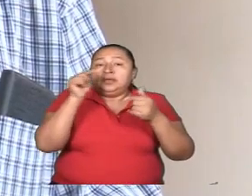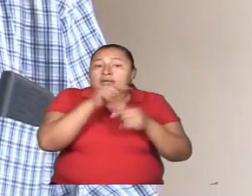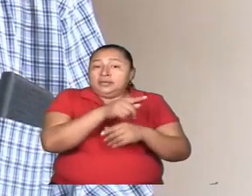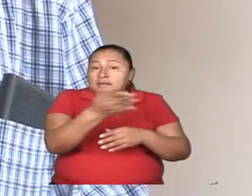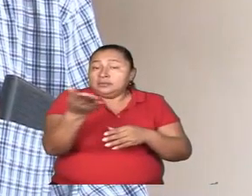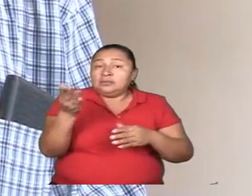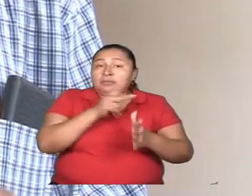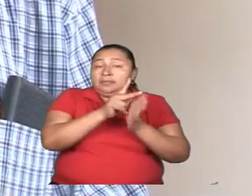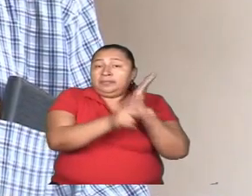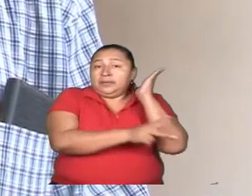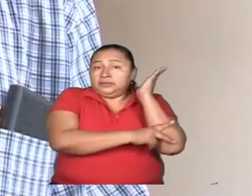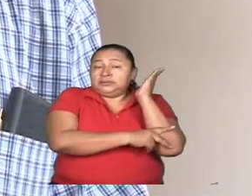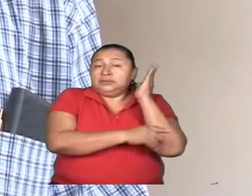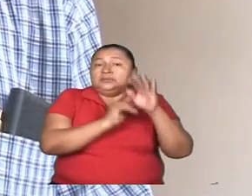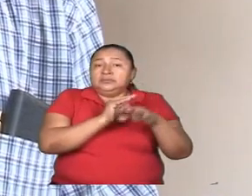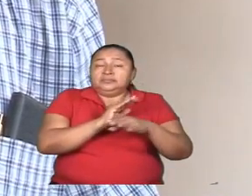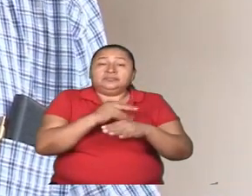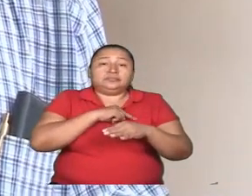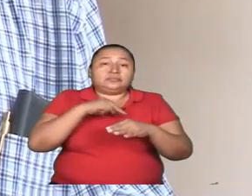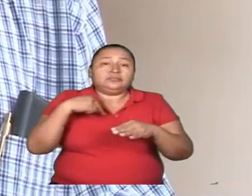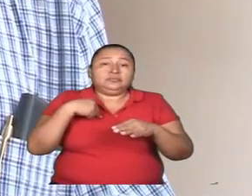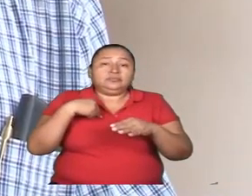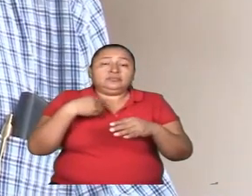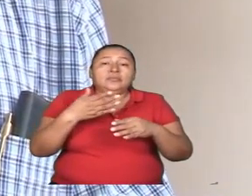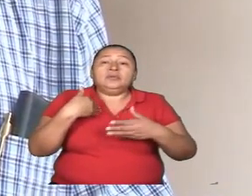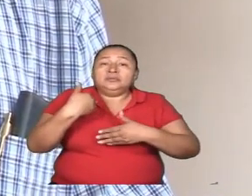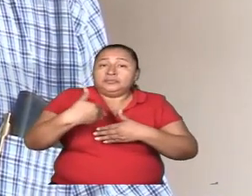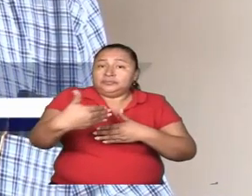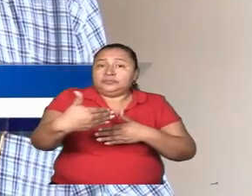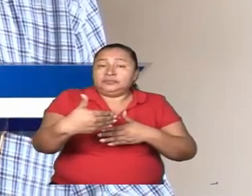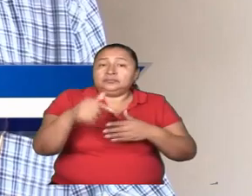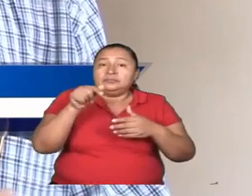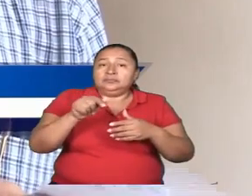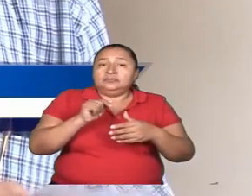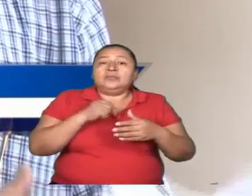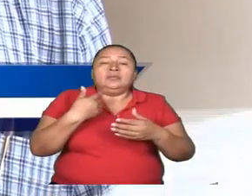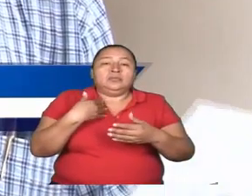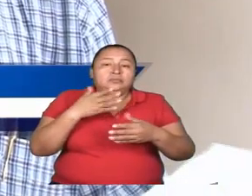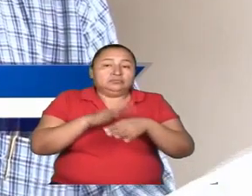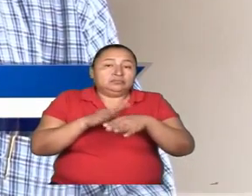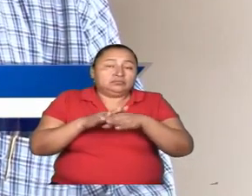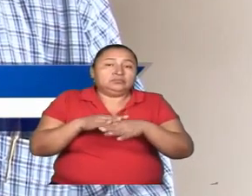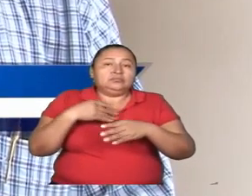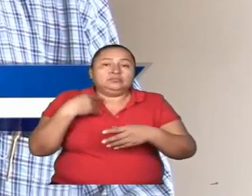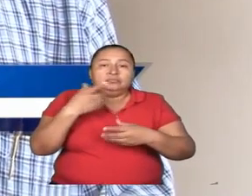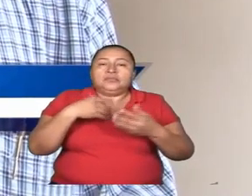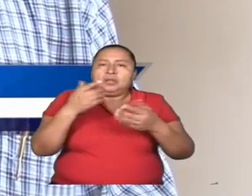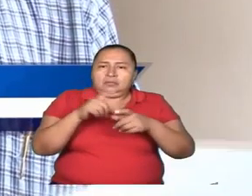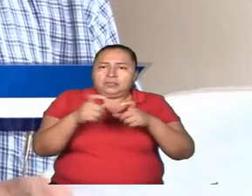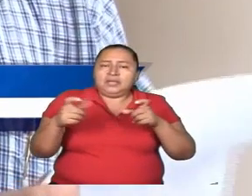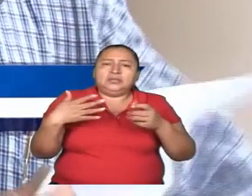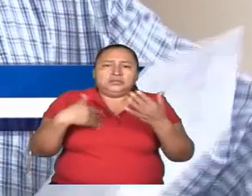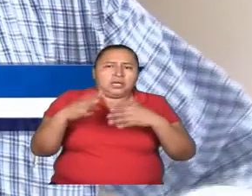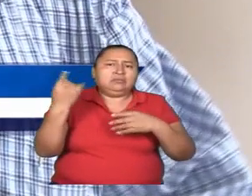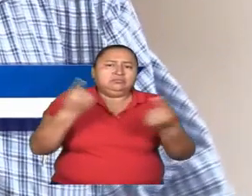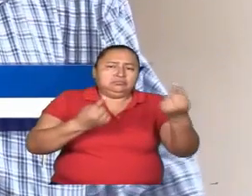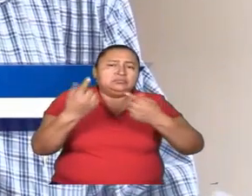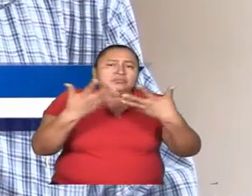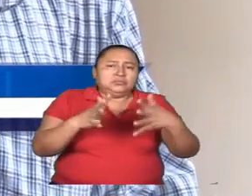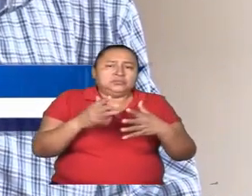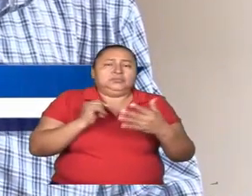países que nosotros vamos a invitar y que prácticamente ya están aquí en su mayoría,